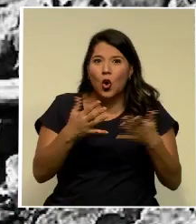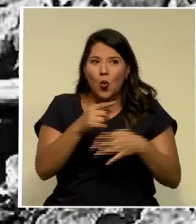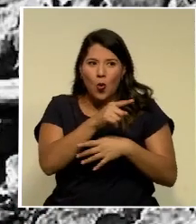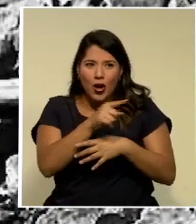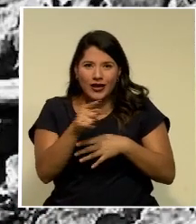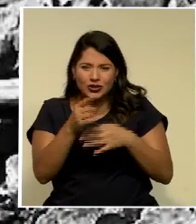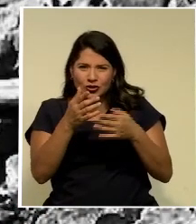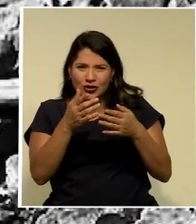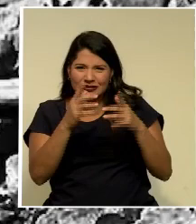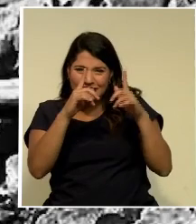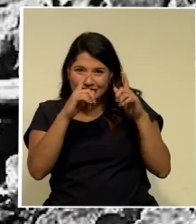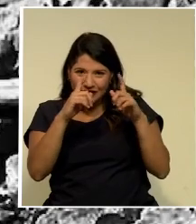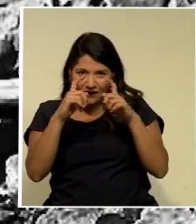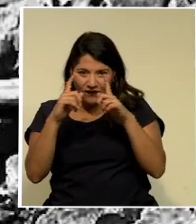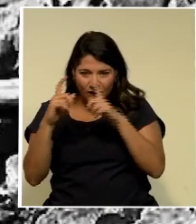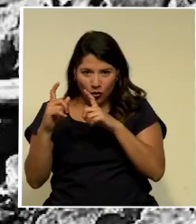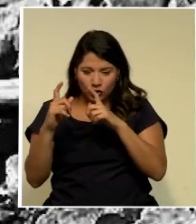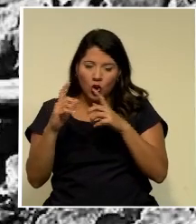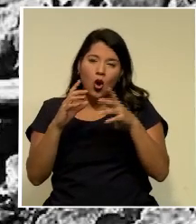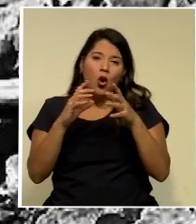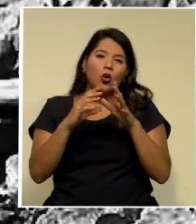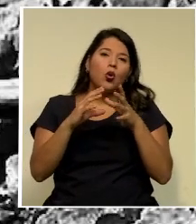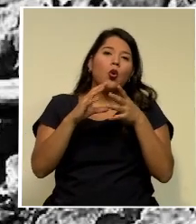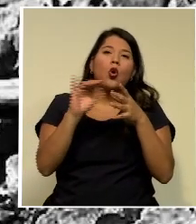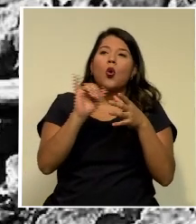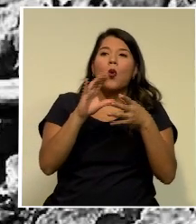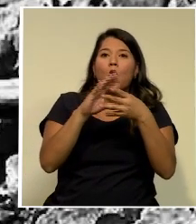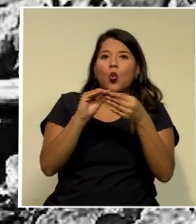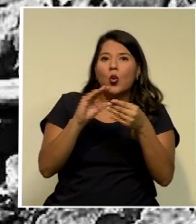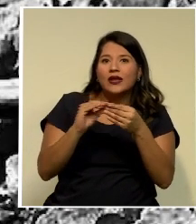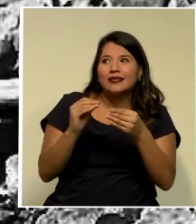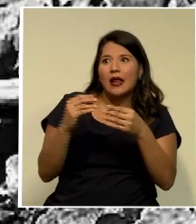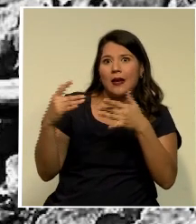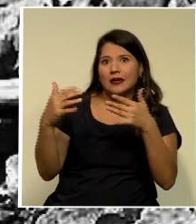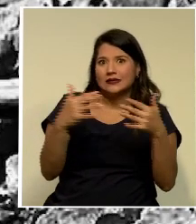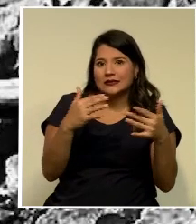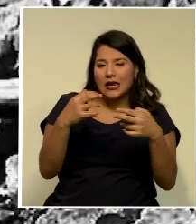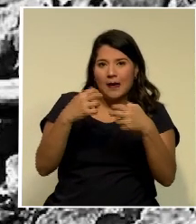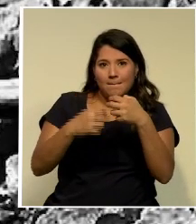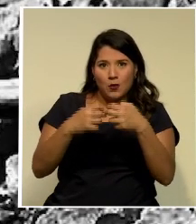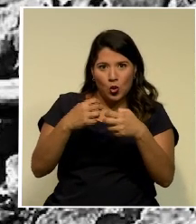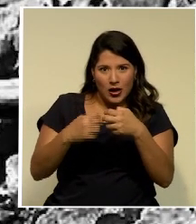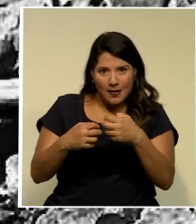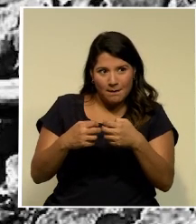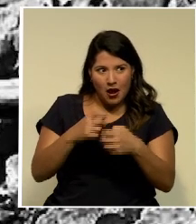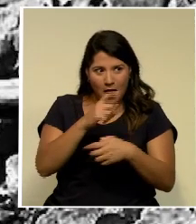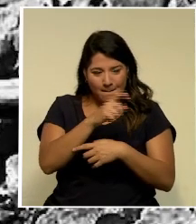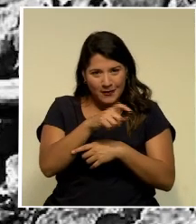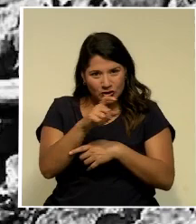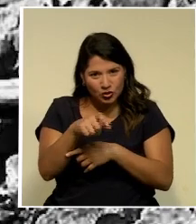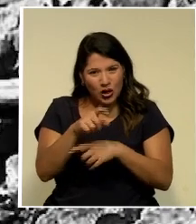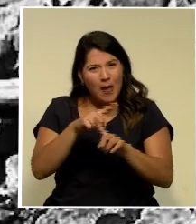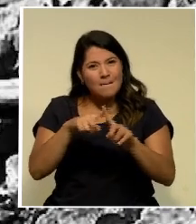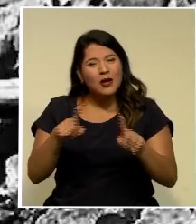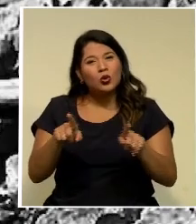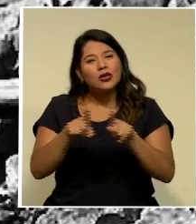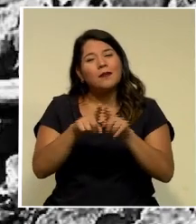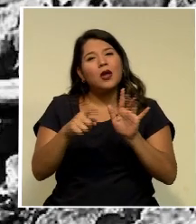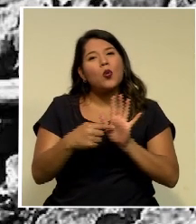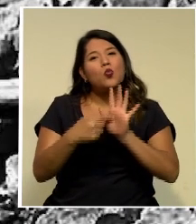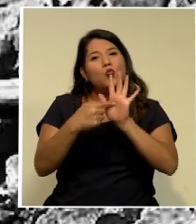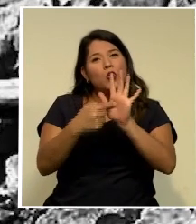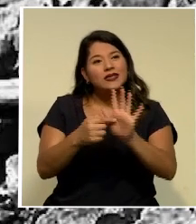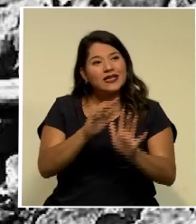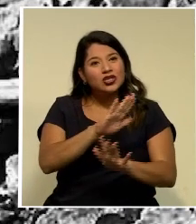materiales gráficos, además de retratar el conflicto y los protagonistas de la guerra, nos muestra la manera en que